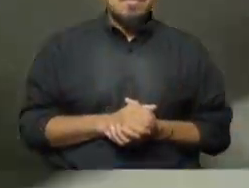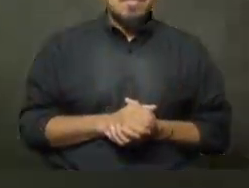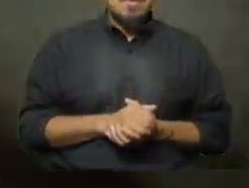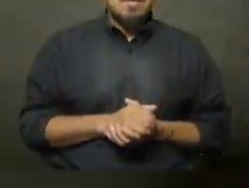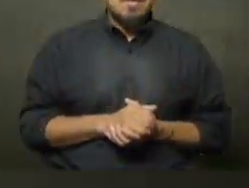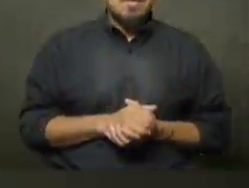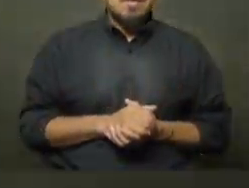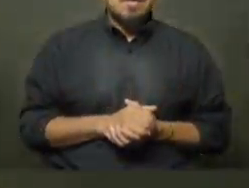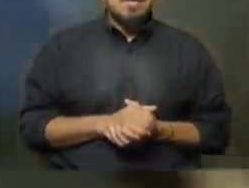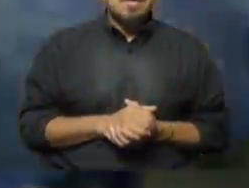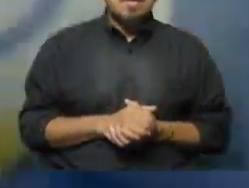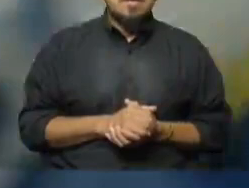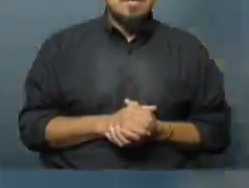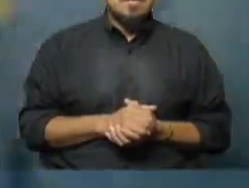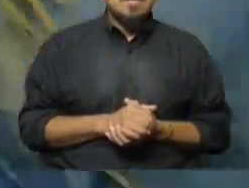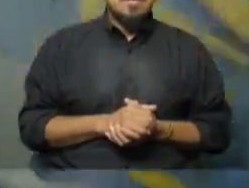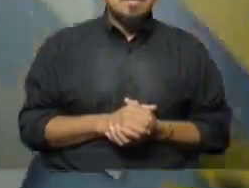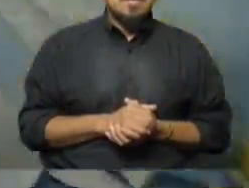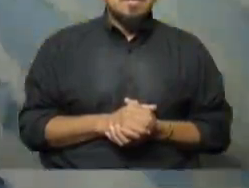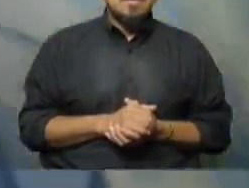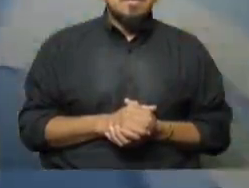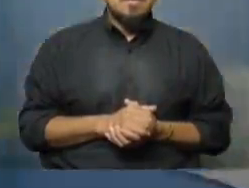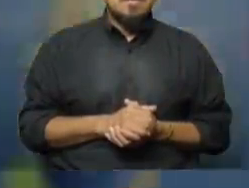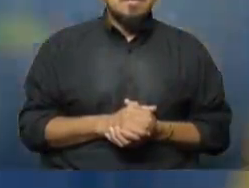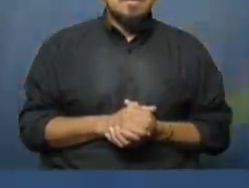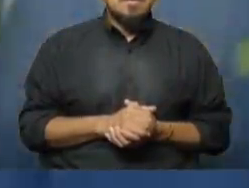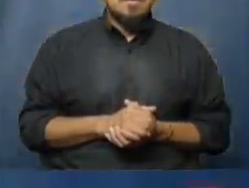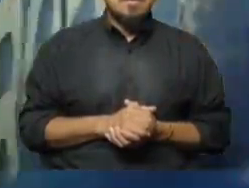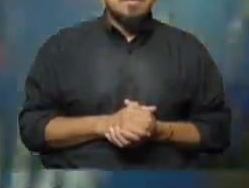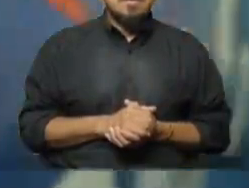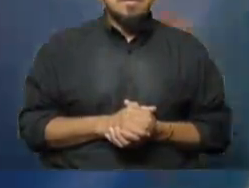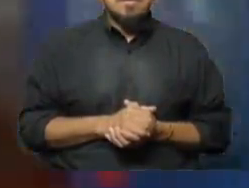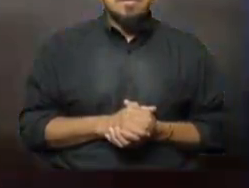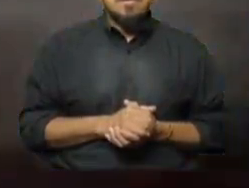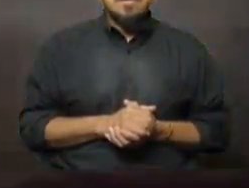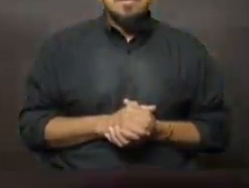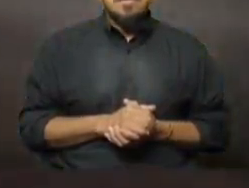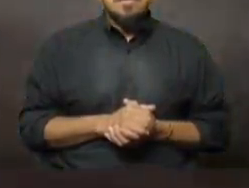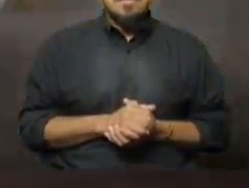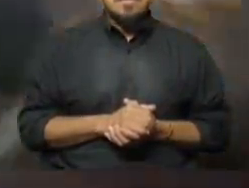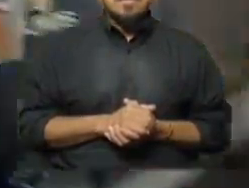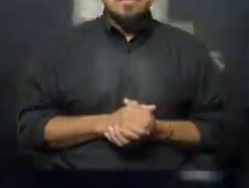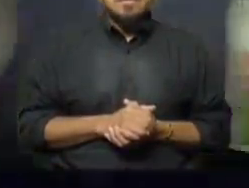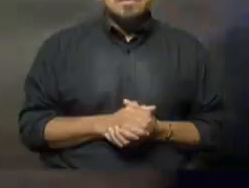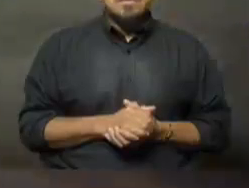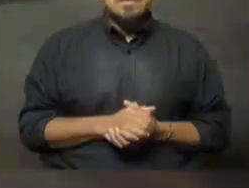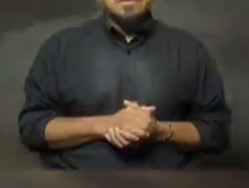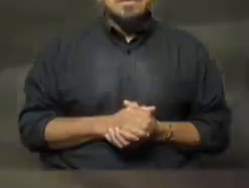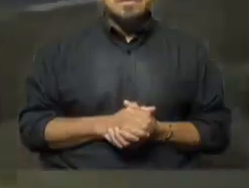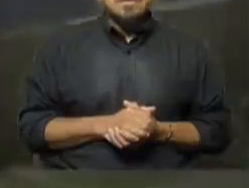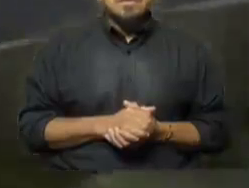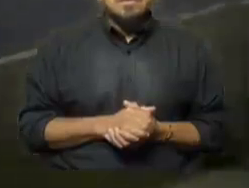alguna persona del público. Me voy a alejar un poquito porque si no, no se hace posible.